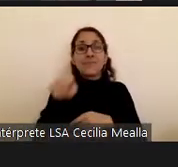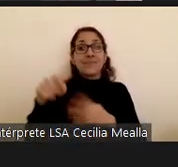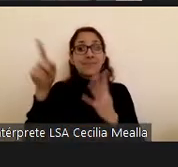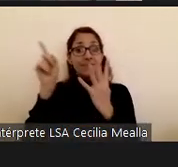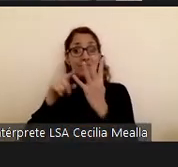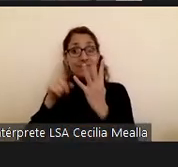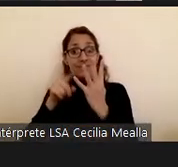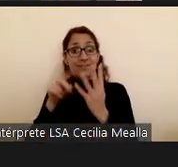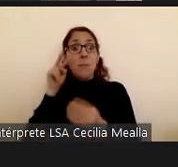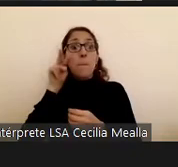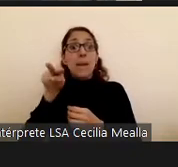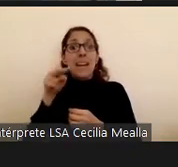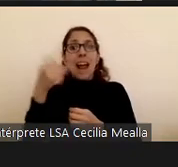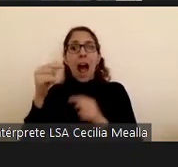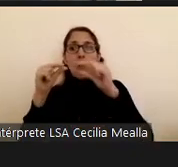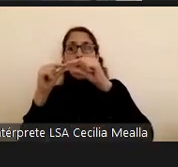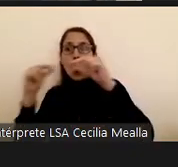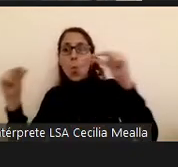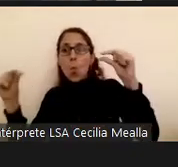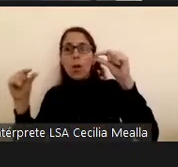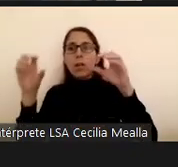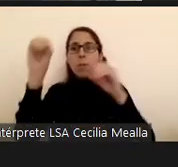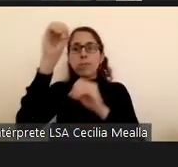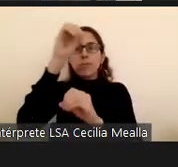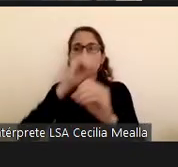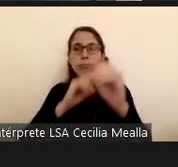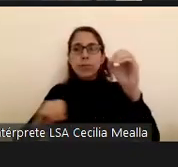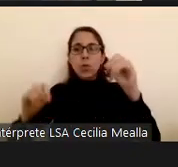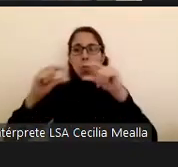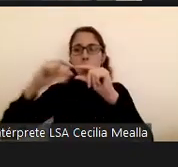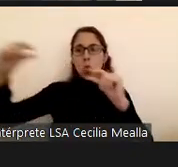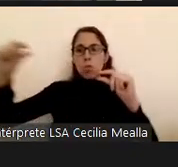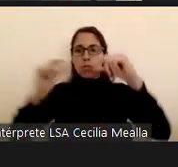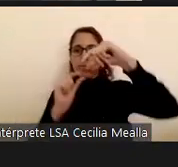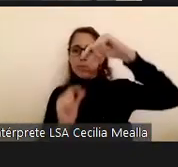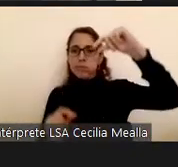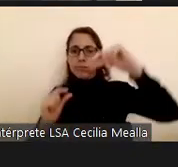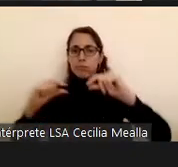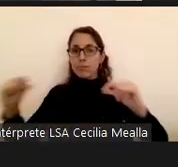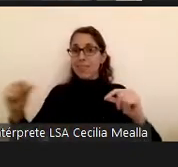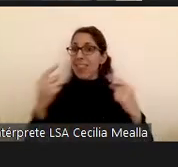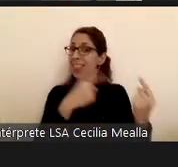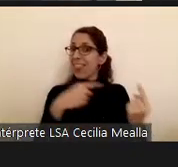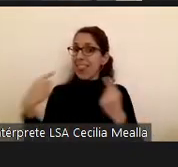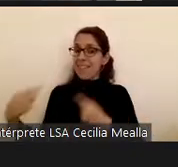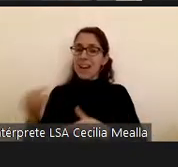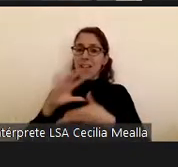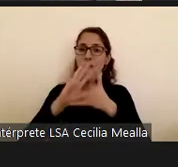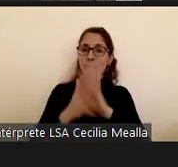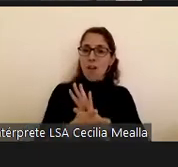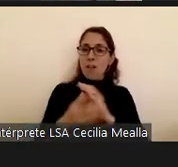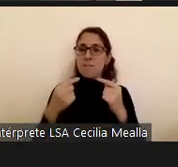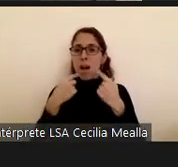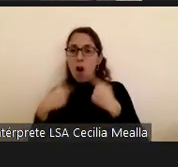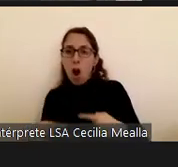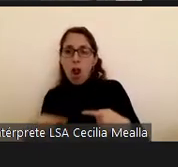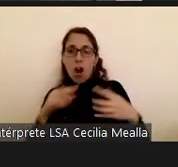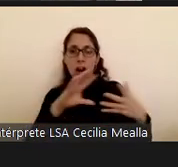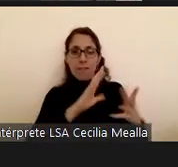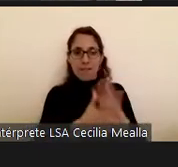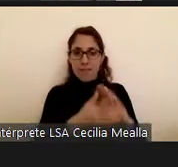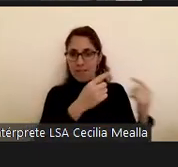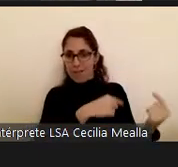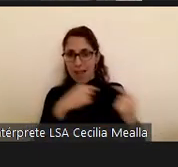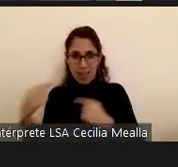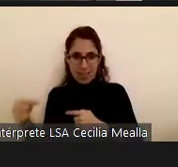también de bacterias, ¿ven? De dos colores distintos, dos morfologías distintas, pero bueno, en cuanto a la coloración se refiere